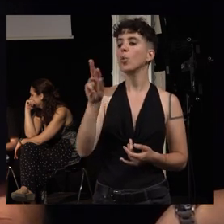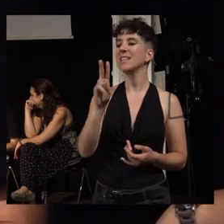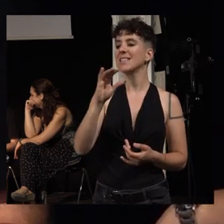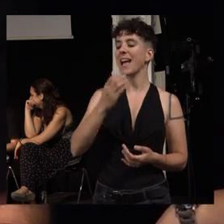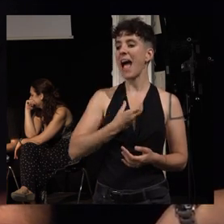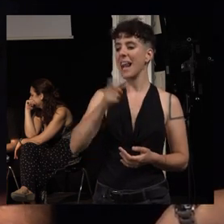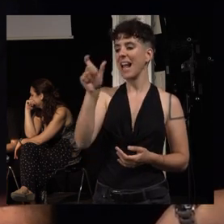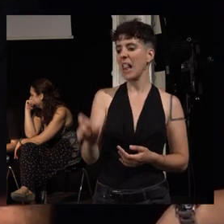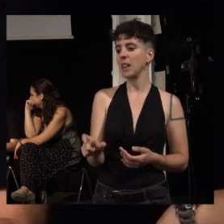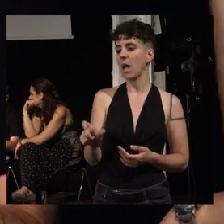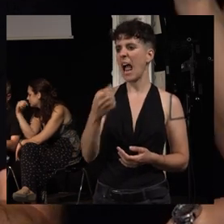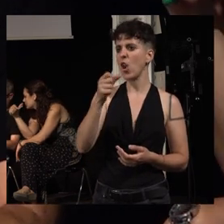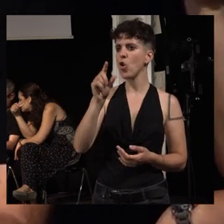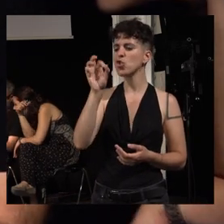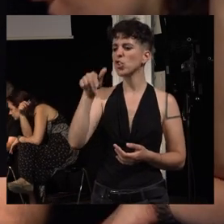de